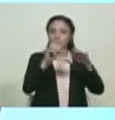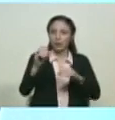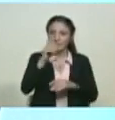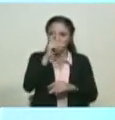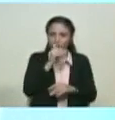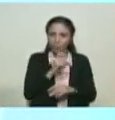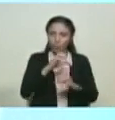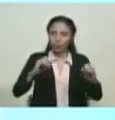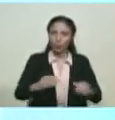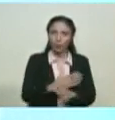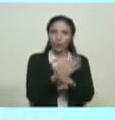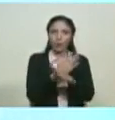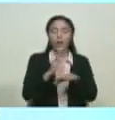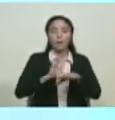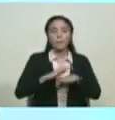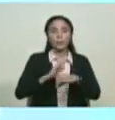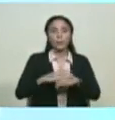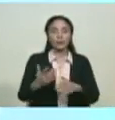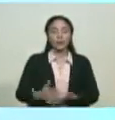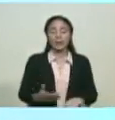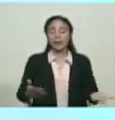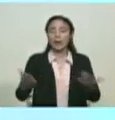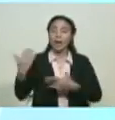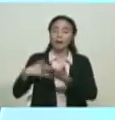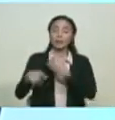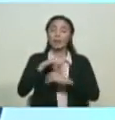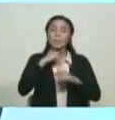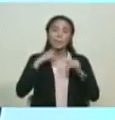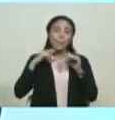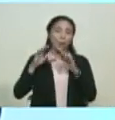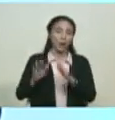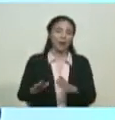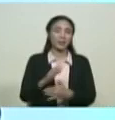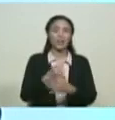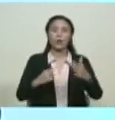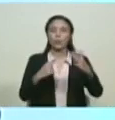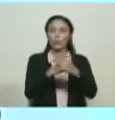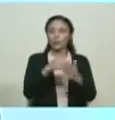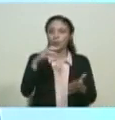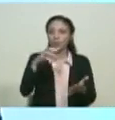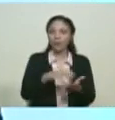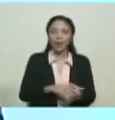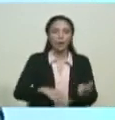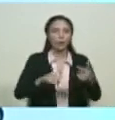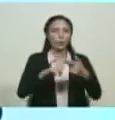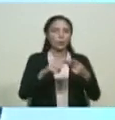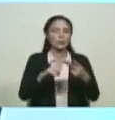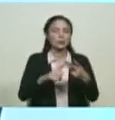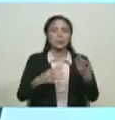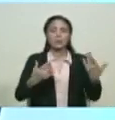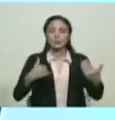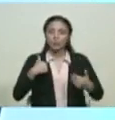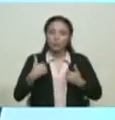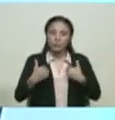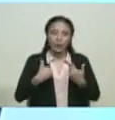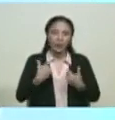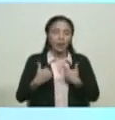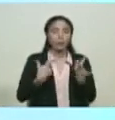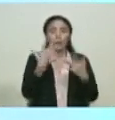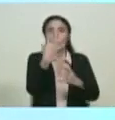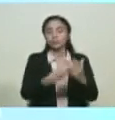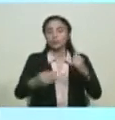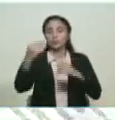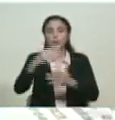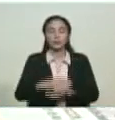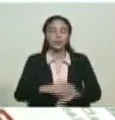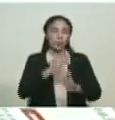en esos 60 años era muerte golpes de estado en todo el continente latinoamericano desaparecidos